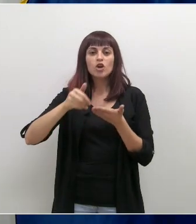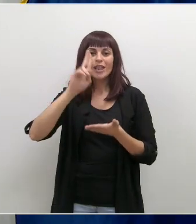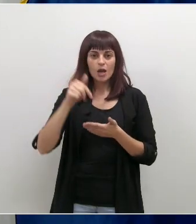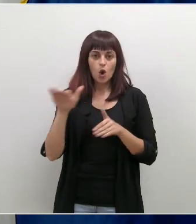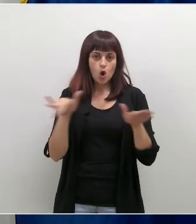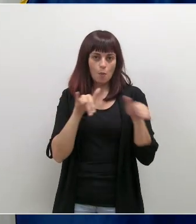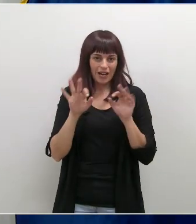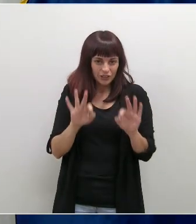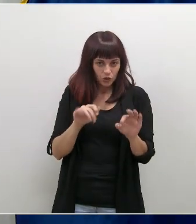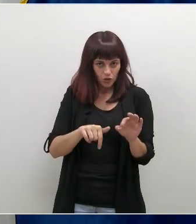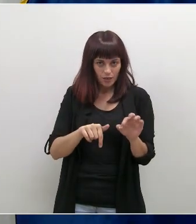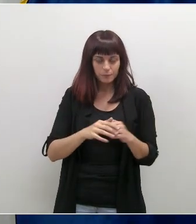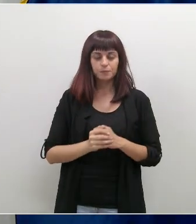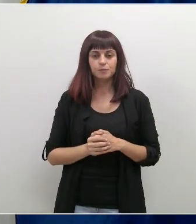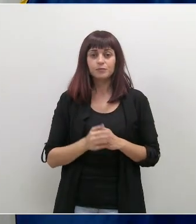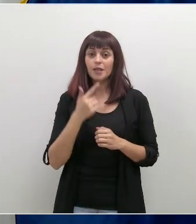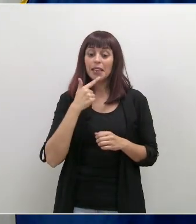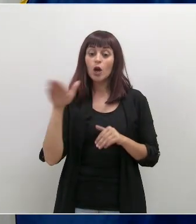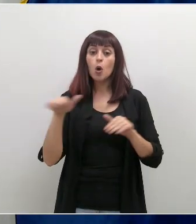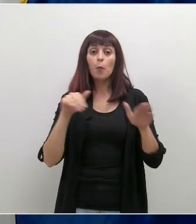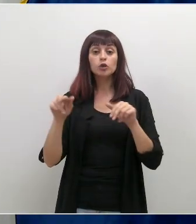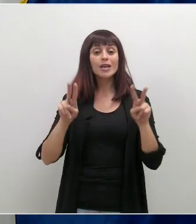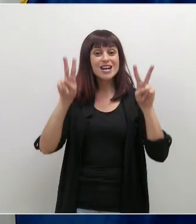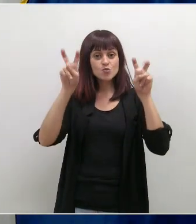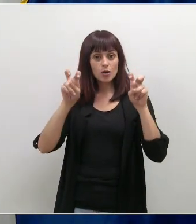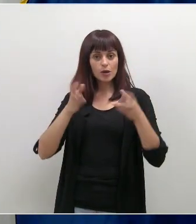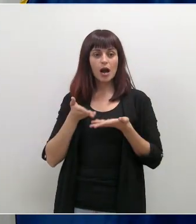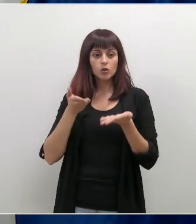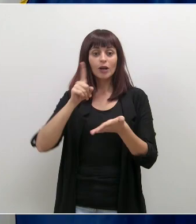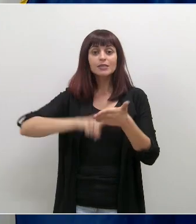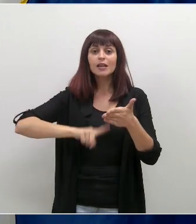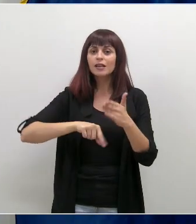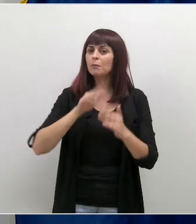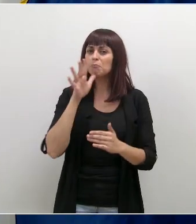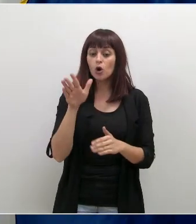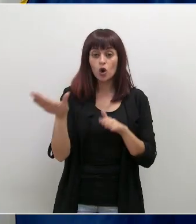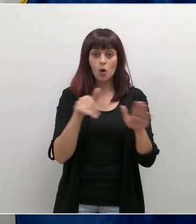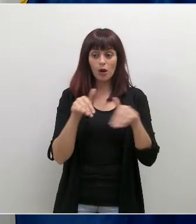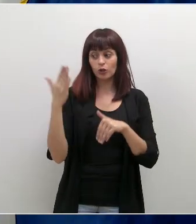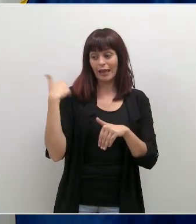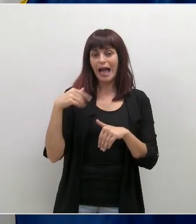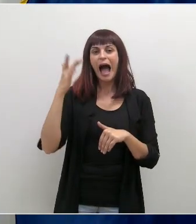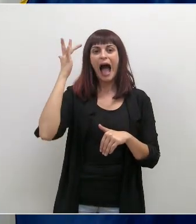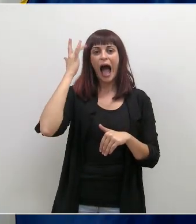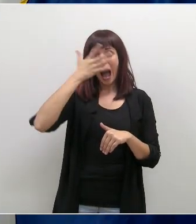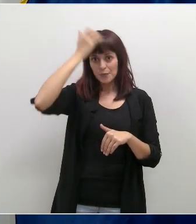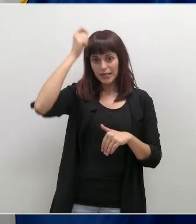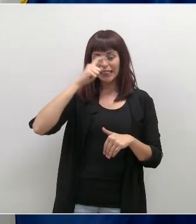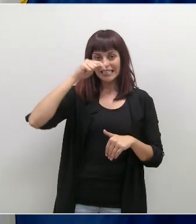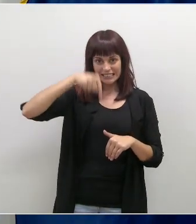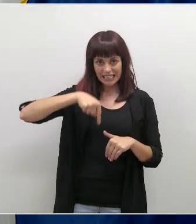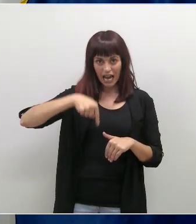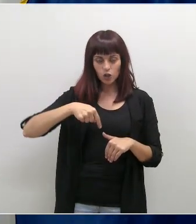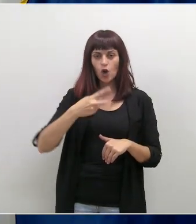convocatoria concreta. Decimos que es una nueva convocatoria de ayudas al alquiler porque ya se realizó una convocatoria en abril de este año que está dotada